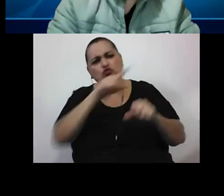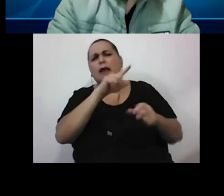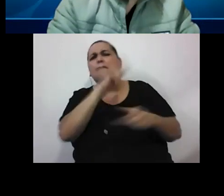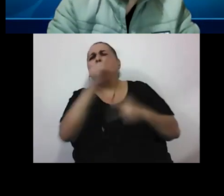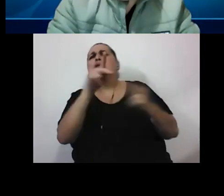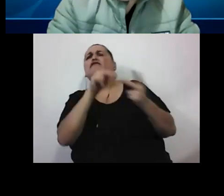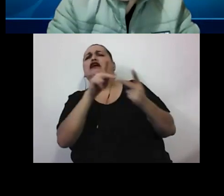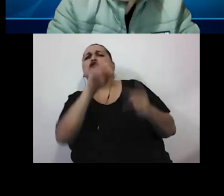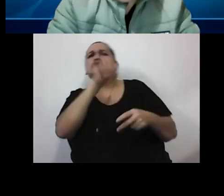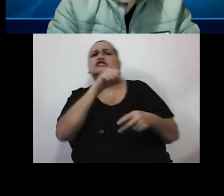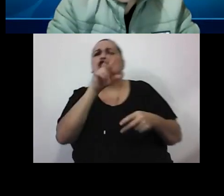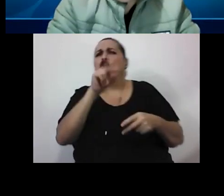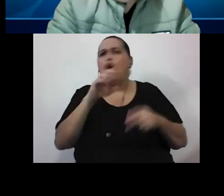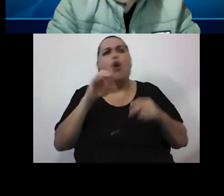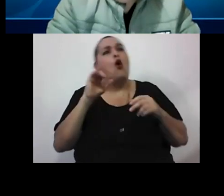un error?